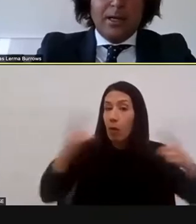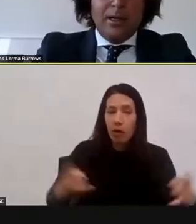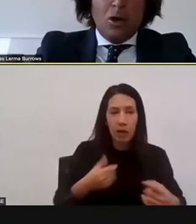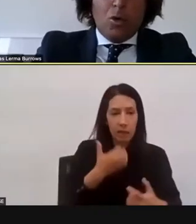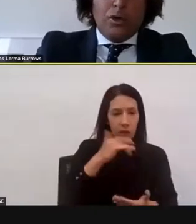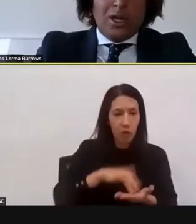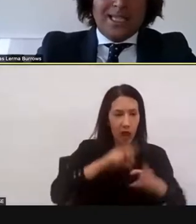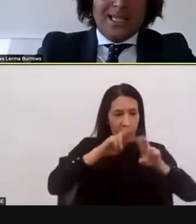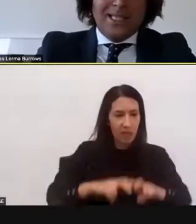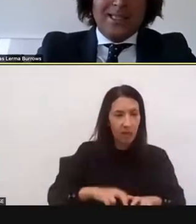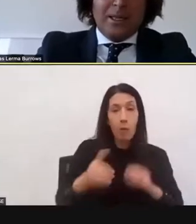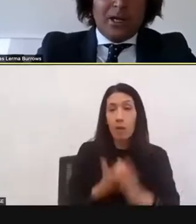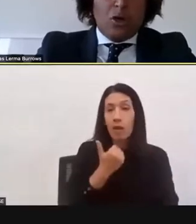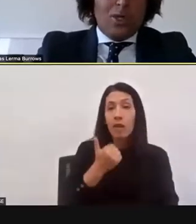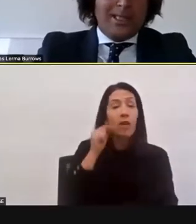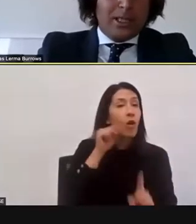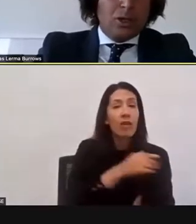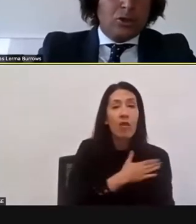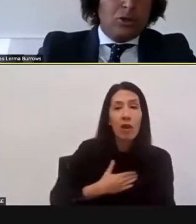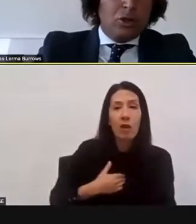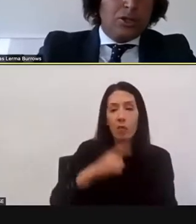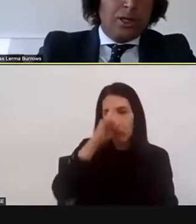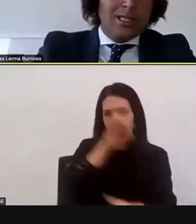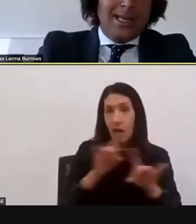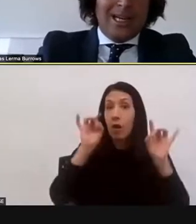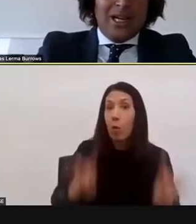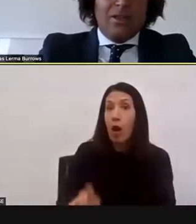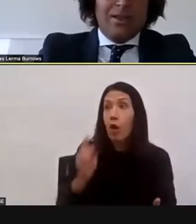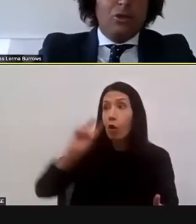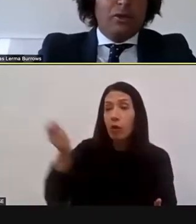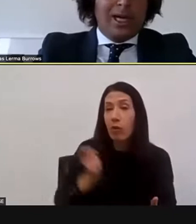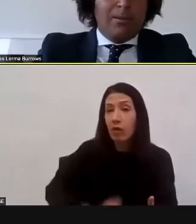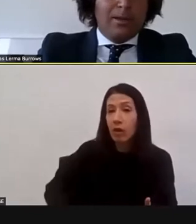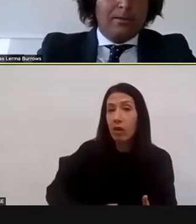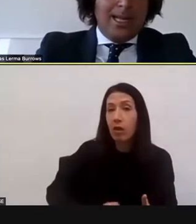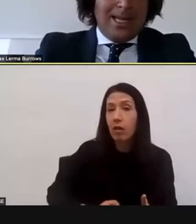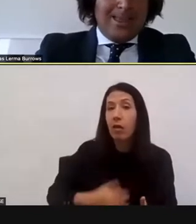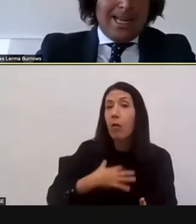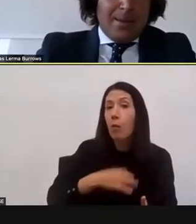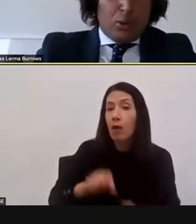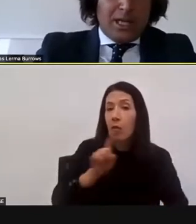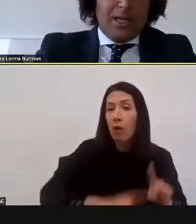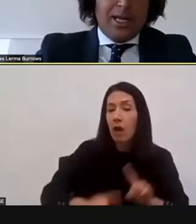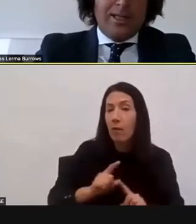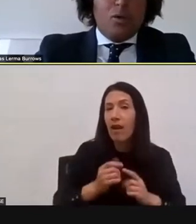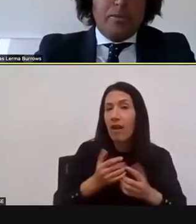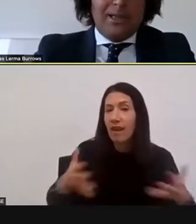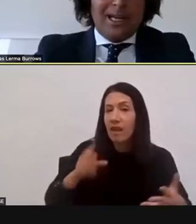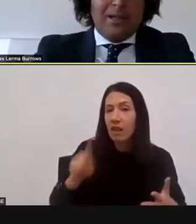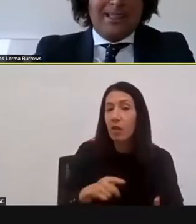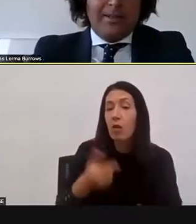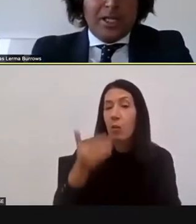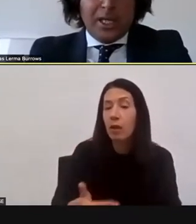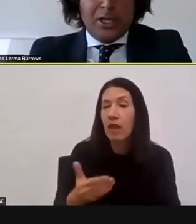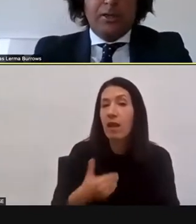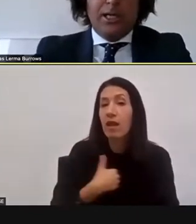mañana cuando de lo que se trata es de determinar, como en tantas otras ocasiones, el alcance de lo intolerable. De ahí la importancia de no convertir la